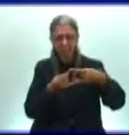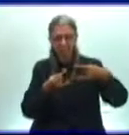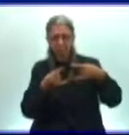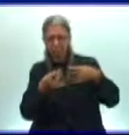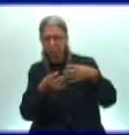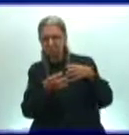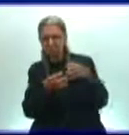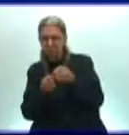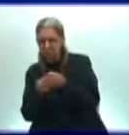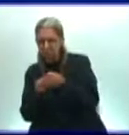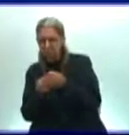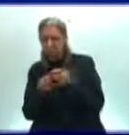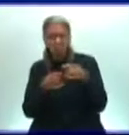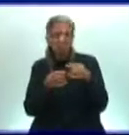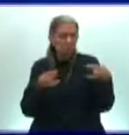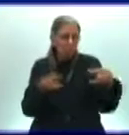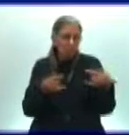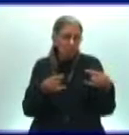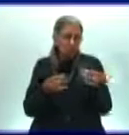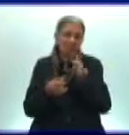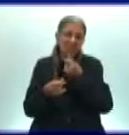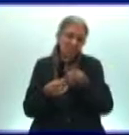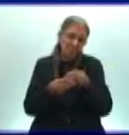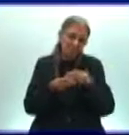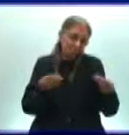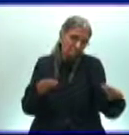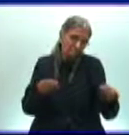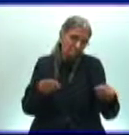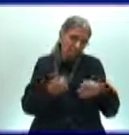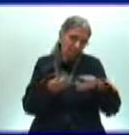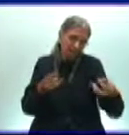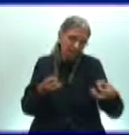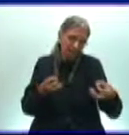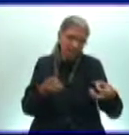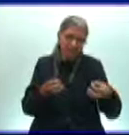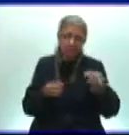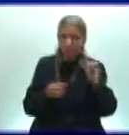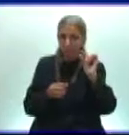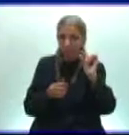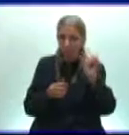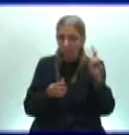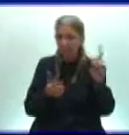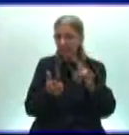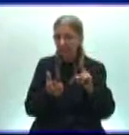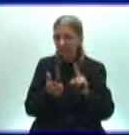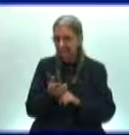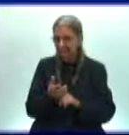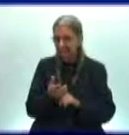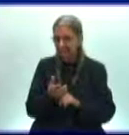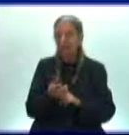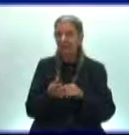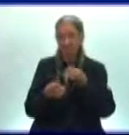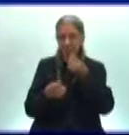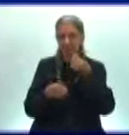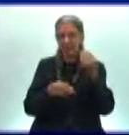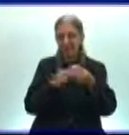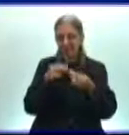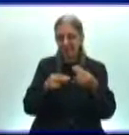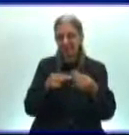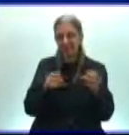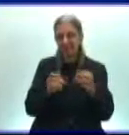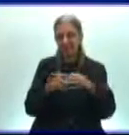que son muy fáciles de romper, por lo que hay que suministrar poca energía para que se produzca el cambio de